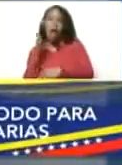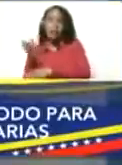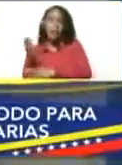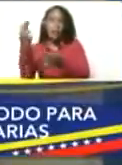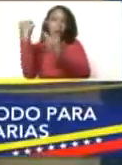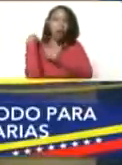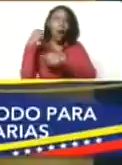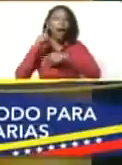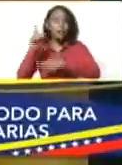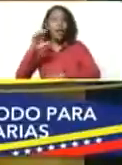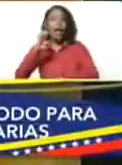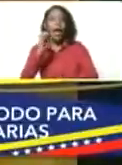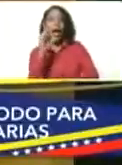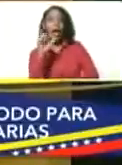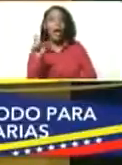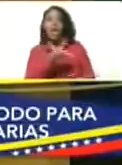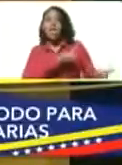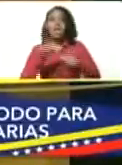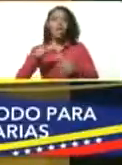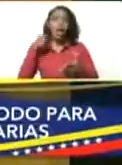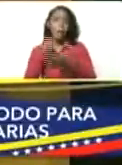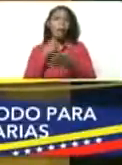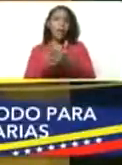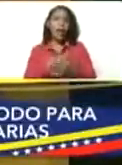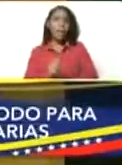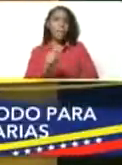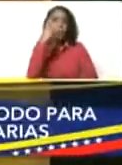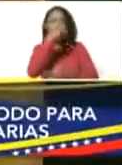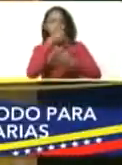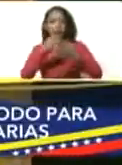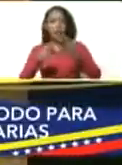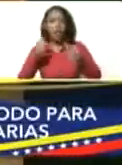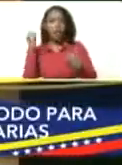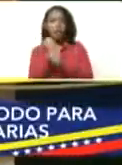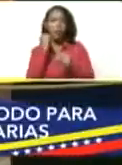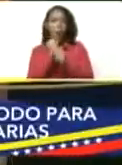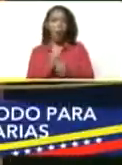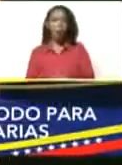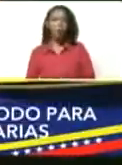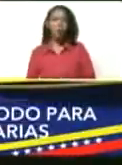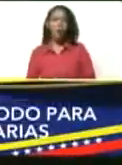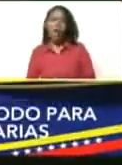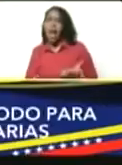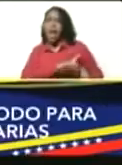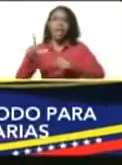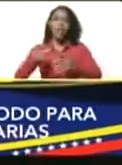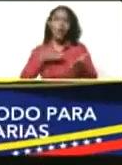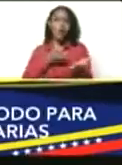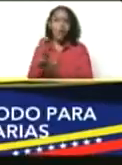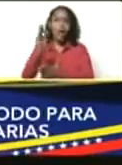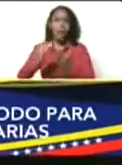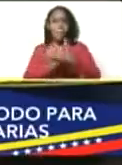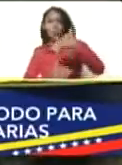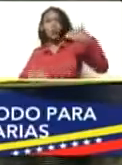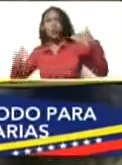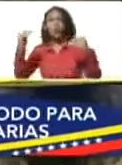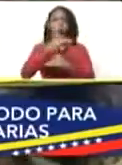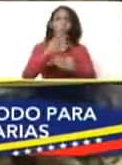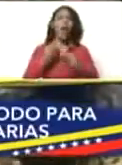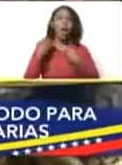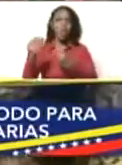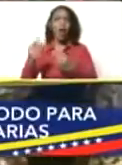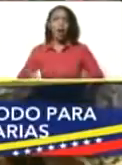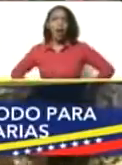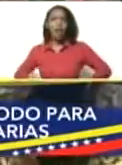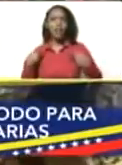era Earle, listo para la batalla en la primera línea. Listo con la lealtad suprema para dar su